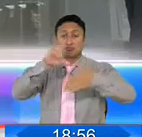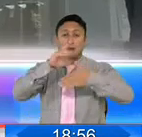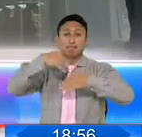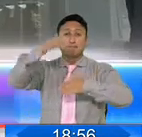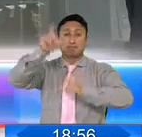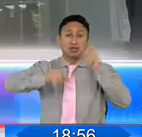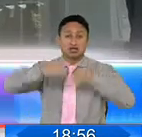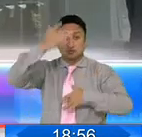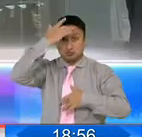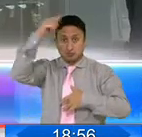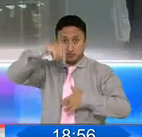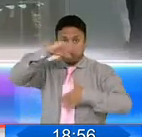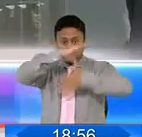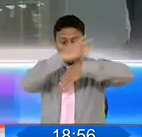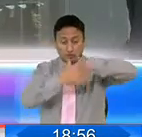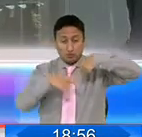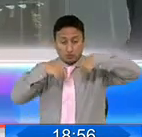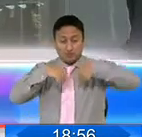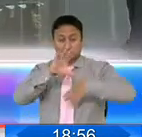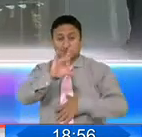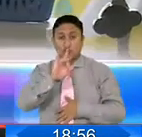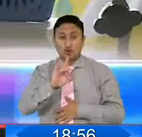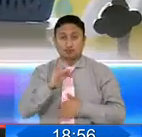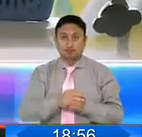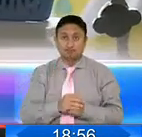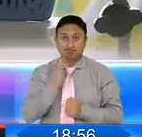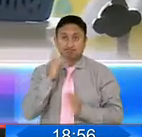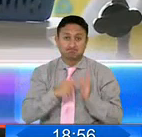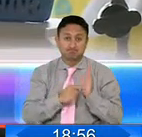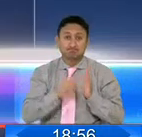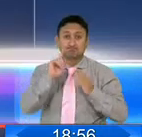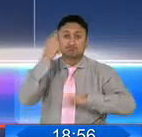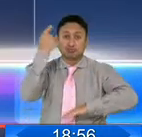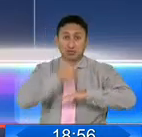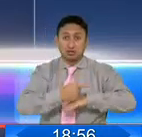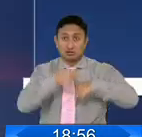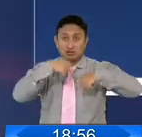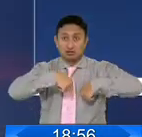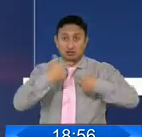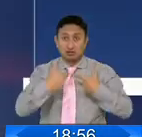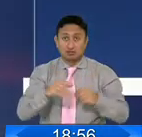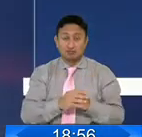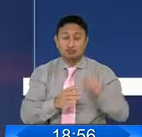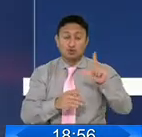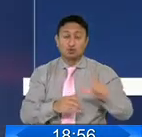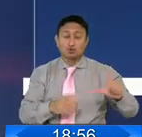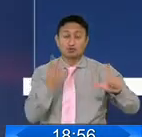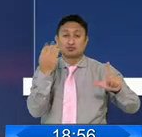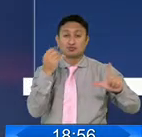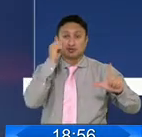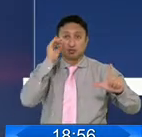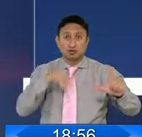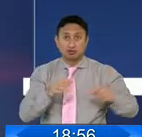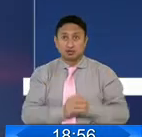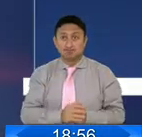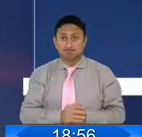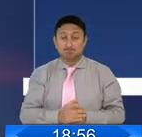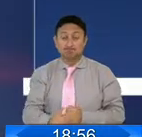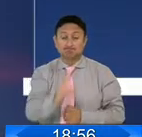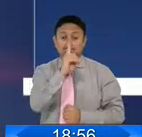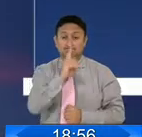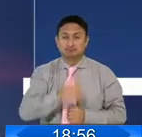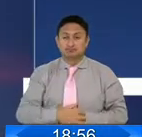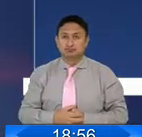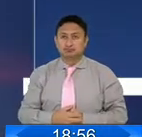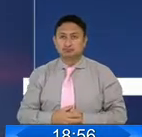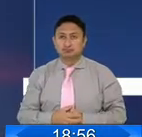cantidad de contagios en la región y por tomar ejemplos claros primer día sin estado de excepción el lunes 14 de septiembre hubo 118 mil